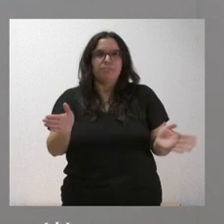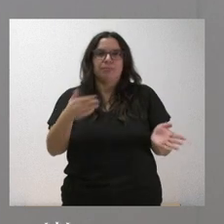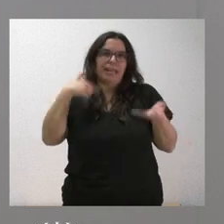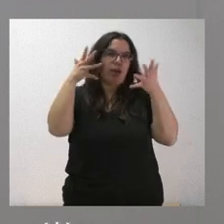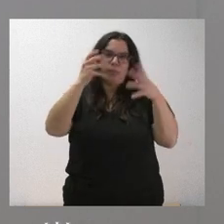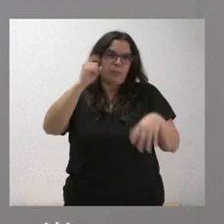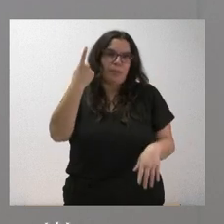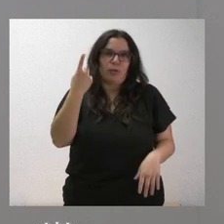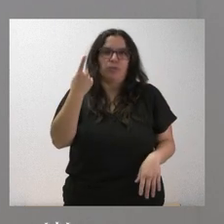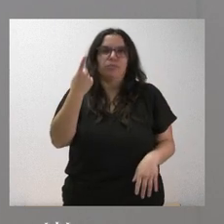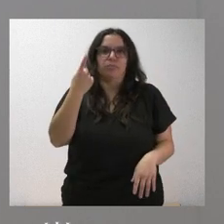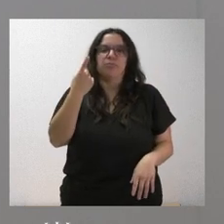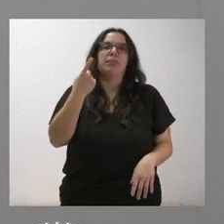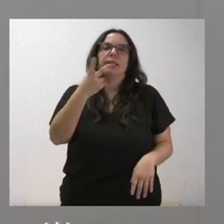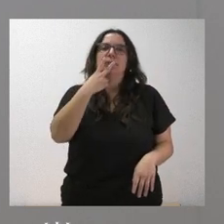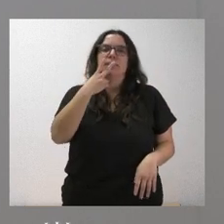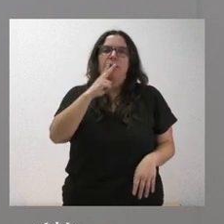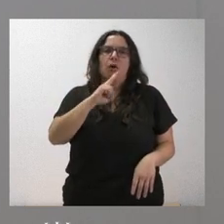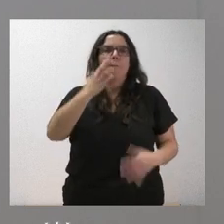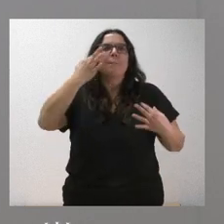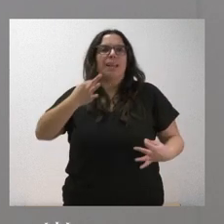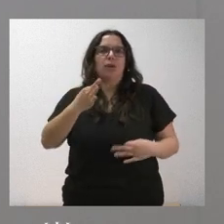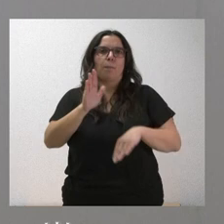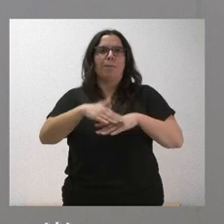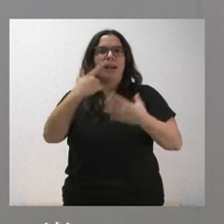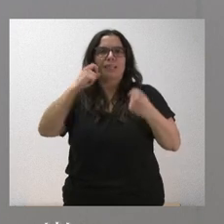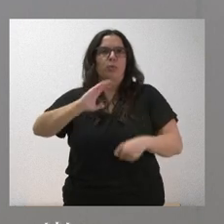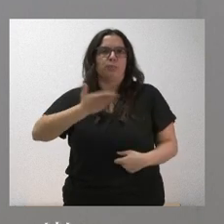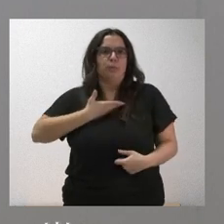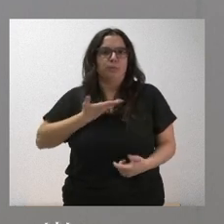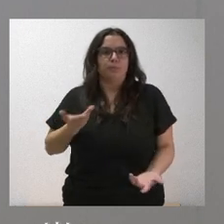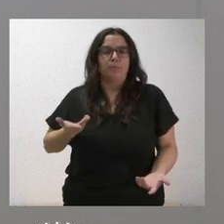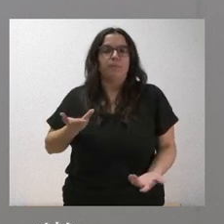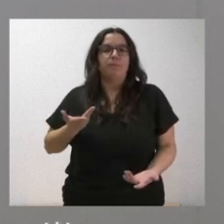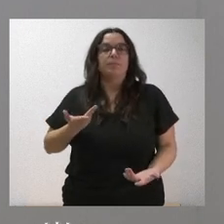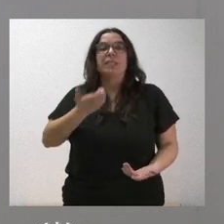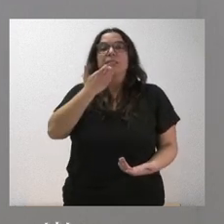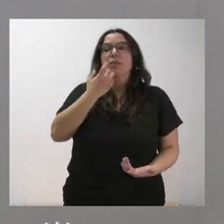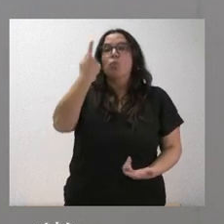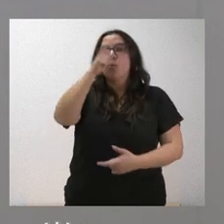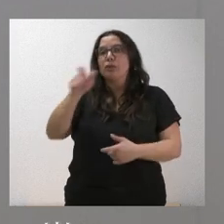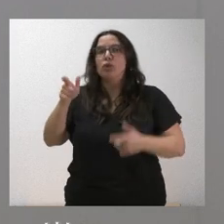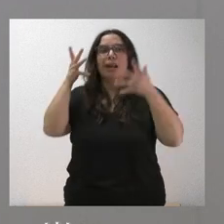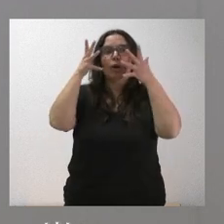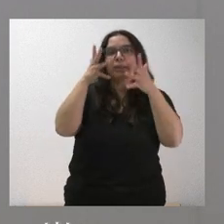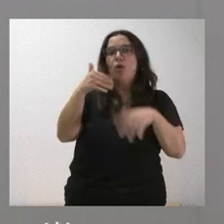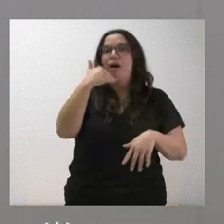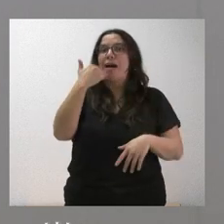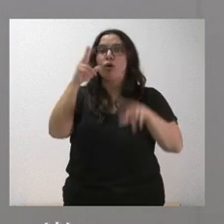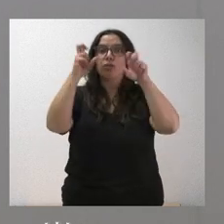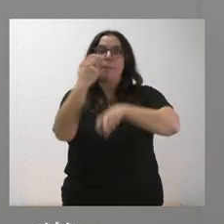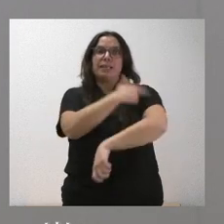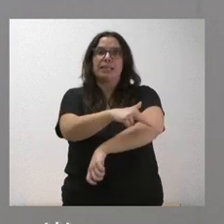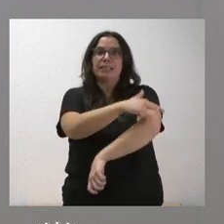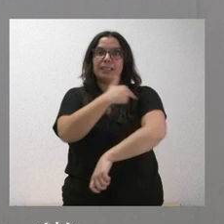tanto que el tabaco Es peligroso para la salud y que si alguien nos pide cualquier recomendación desde el punto de vista sanitario